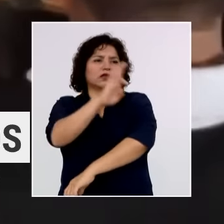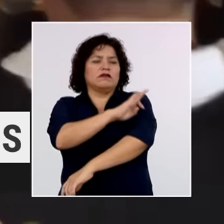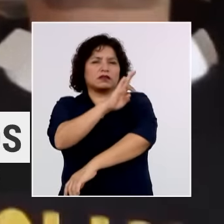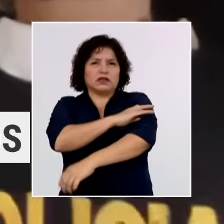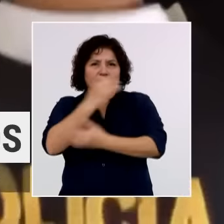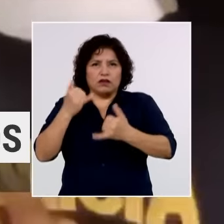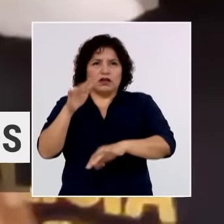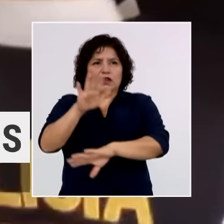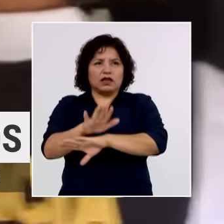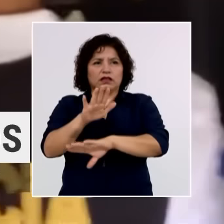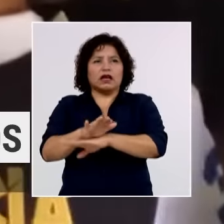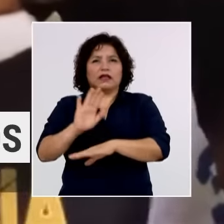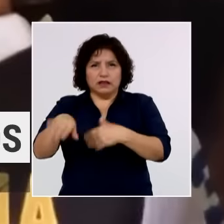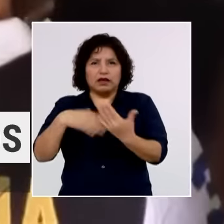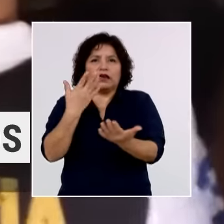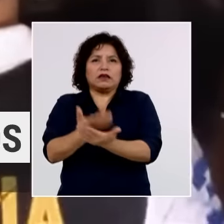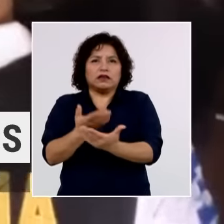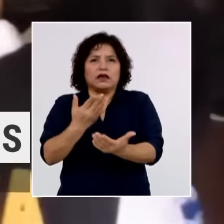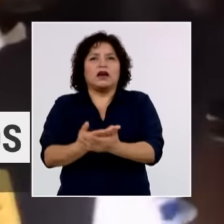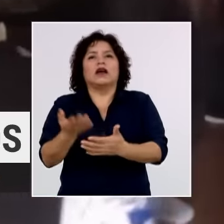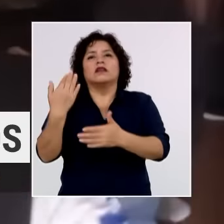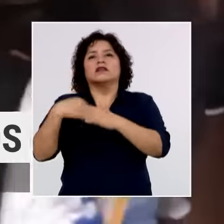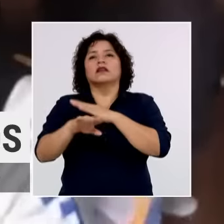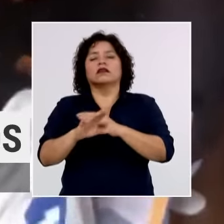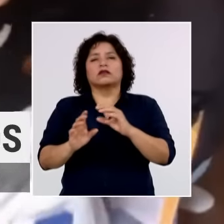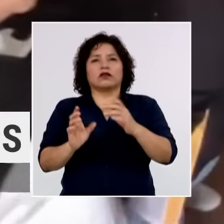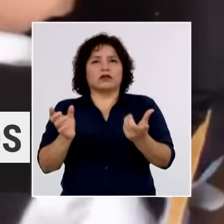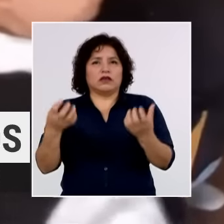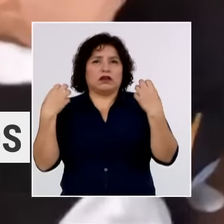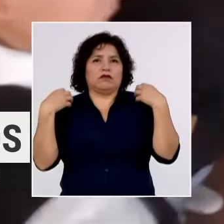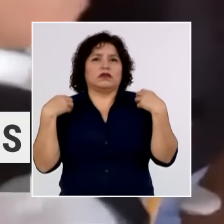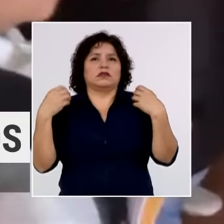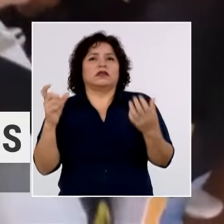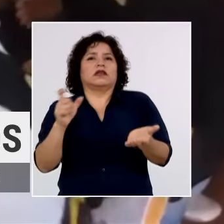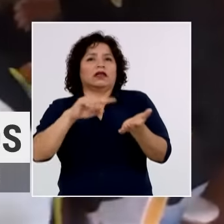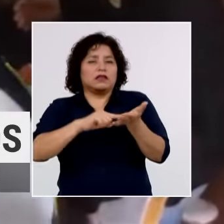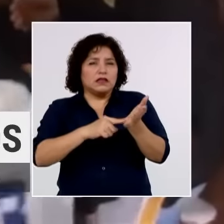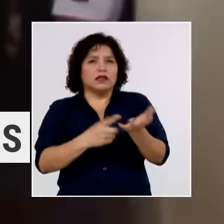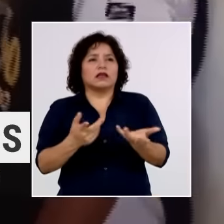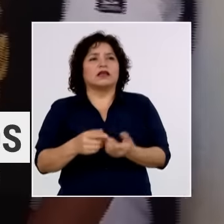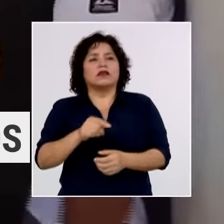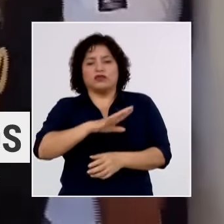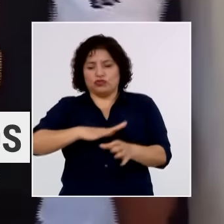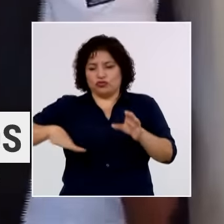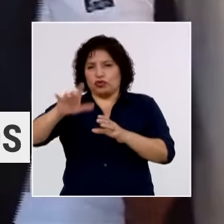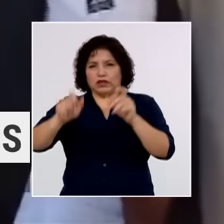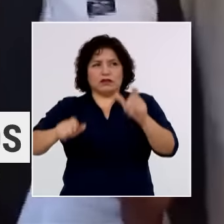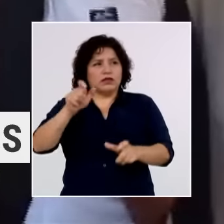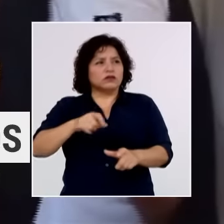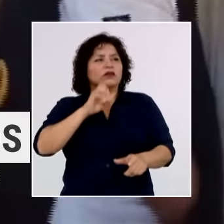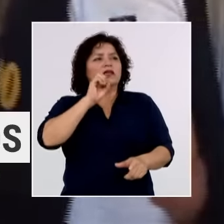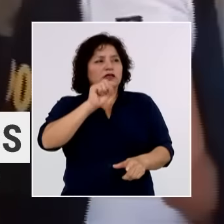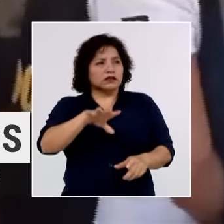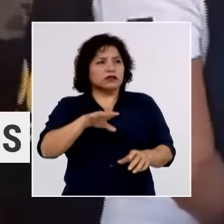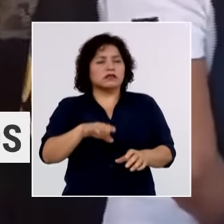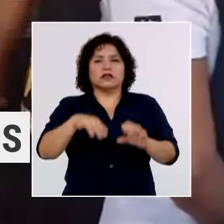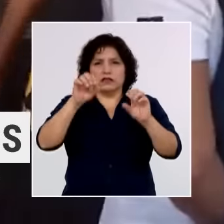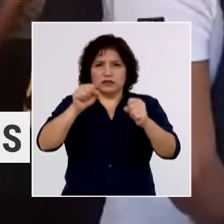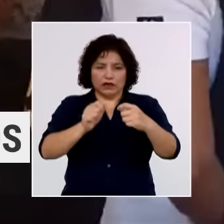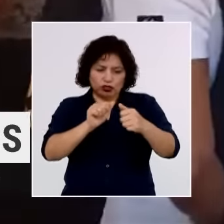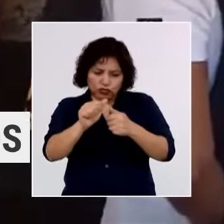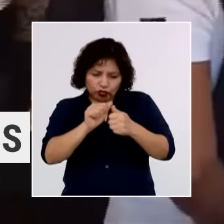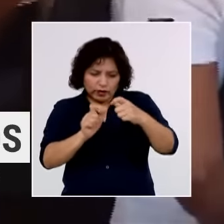tarde se encuentra aquí en el interior de la RENIET. Incluso todas estas personas que están aquí están validando si los códigos,